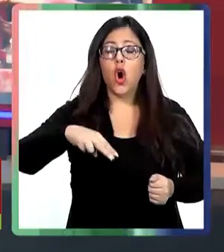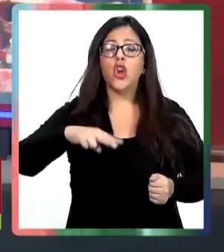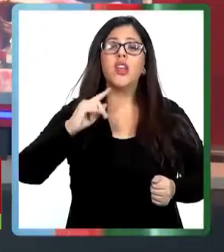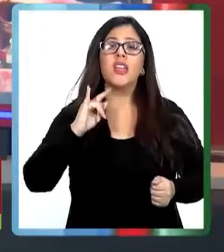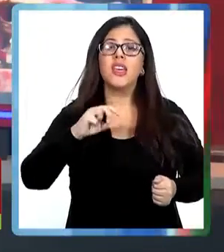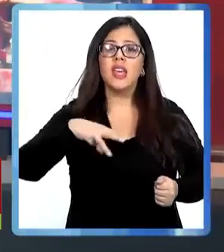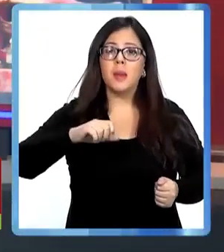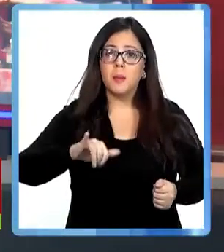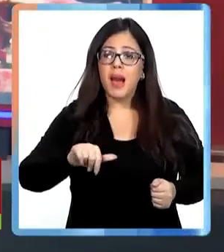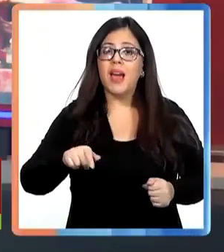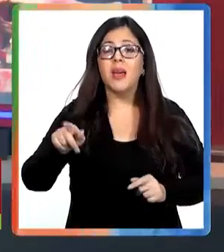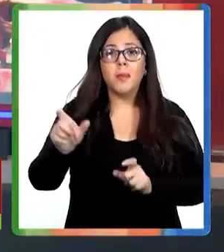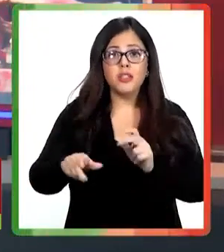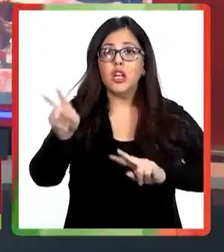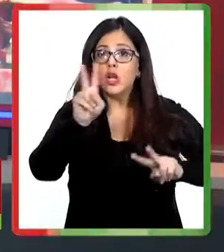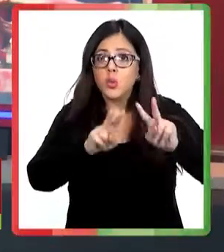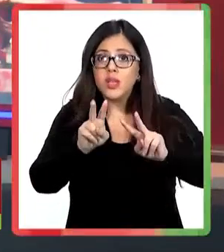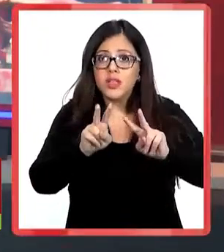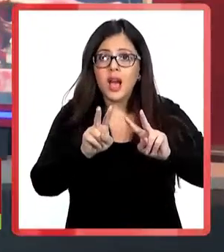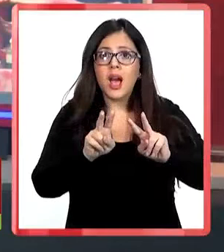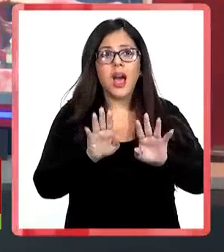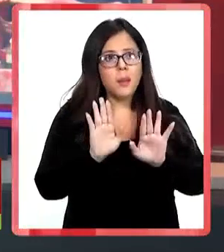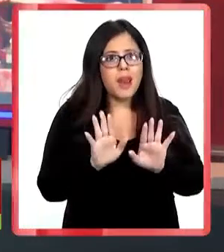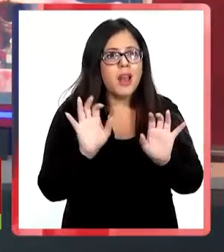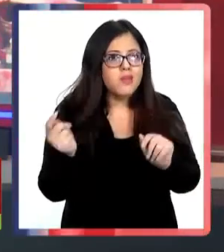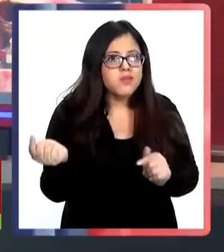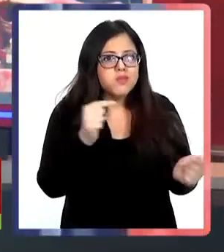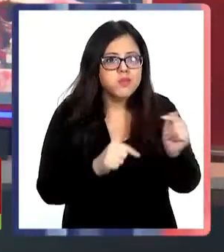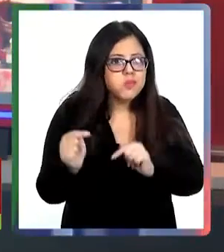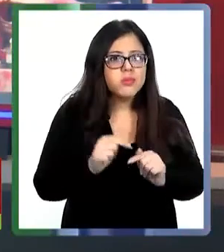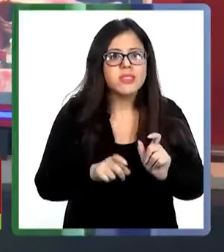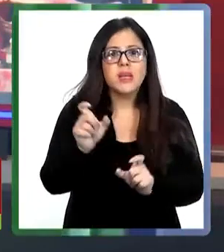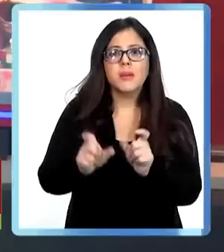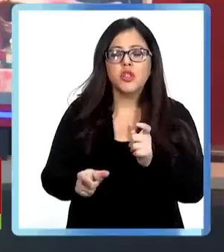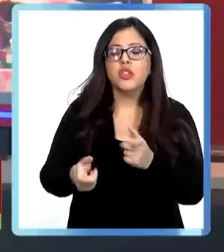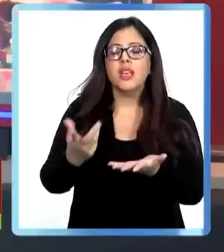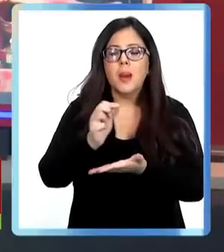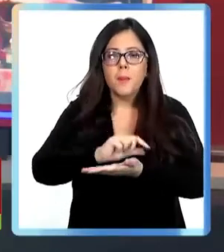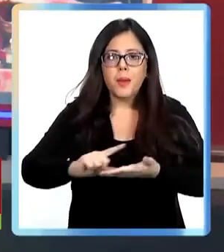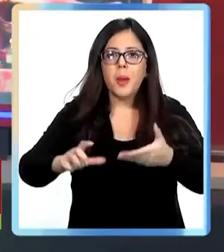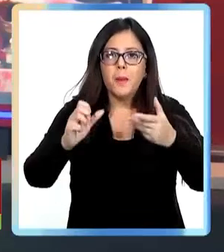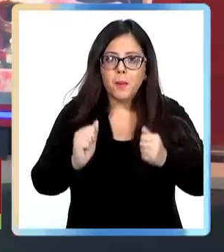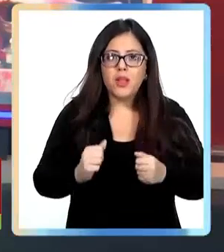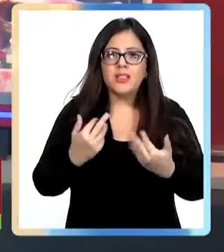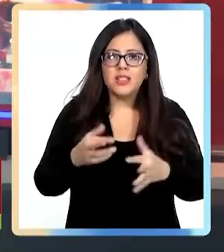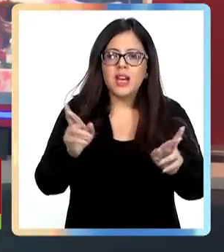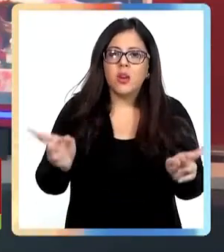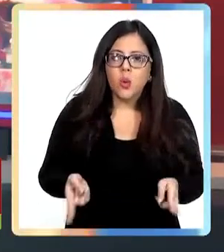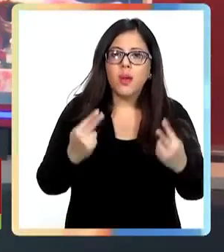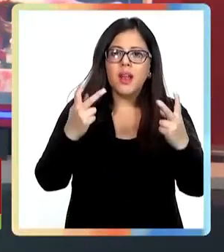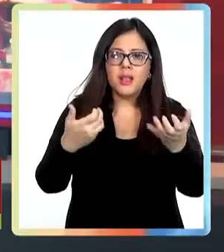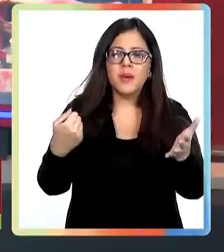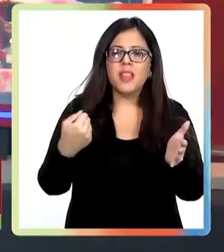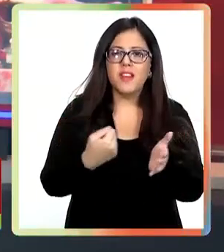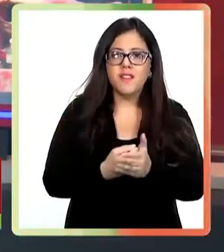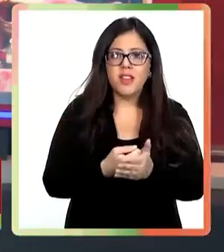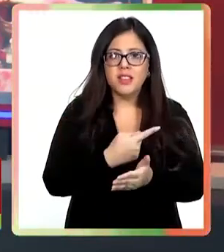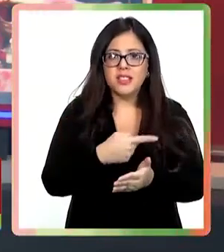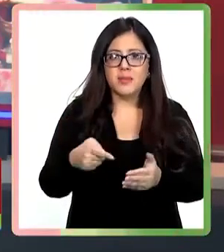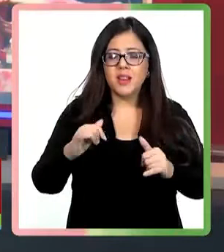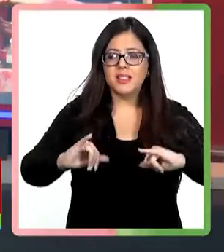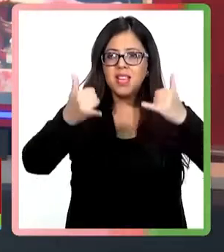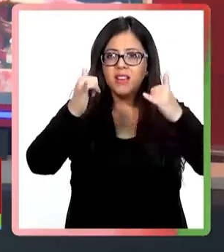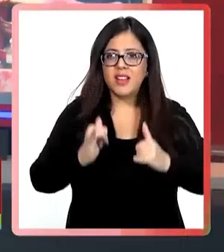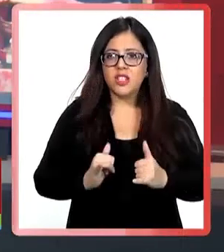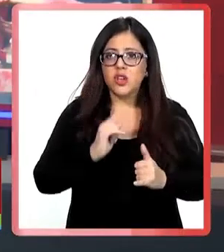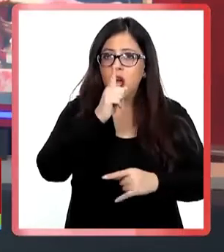que el turismo se reactive y los emprendedores locales puedan retomar sus actividades de fin de semana con las celebraciones costumbristas, como